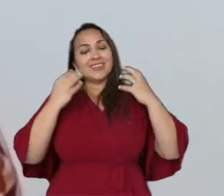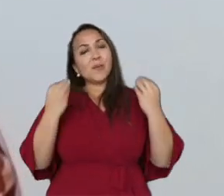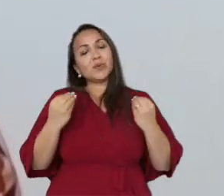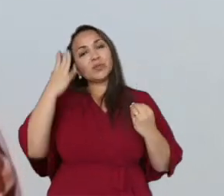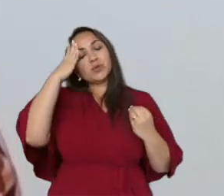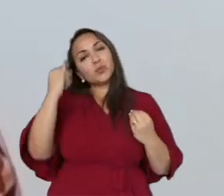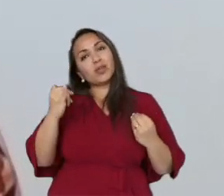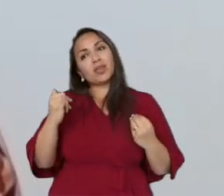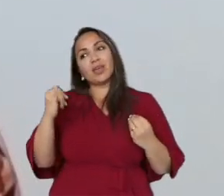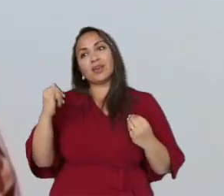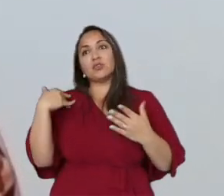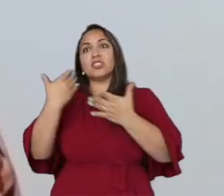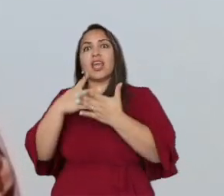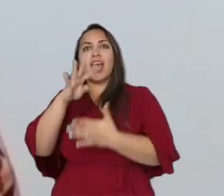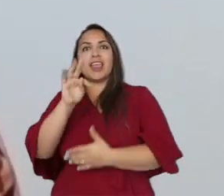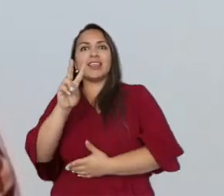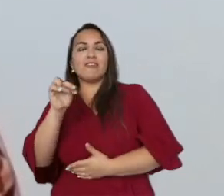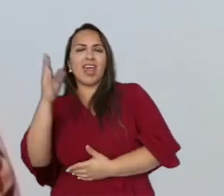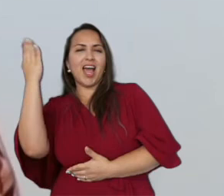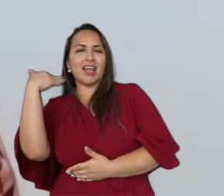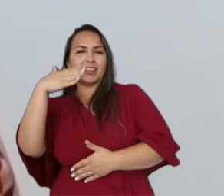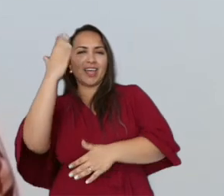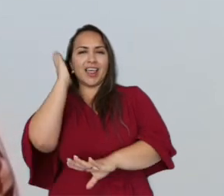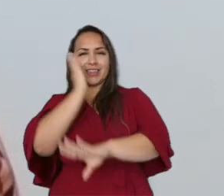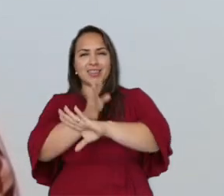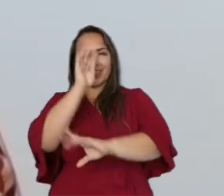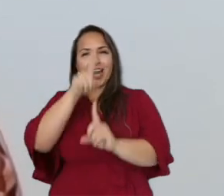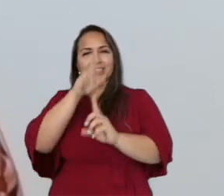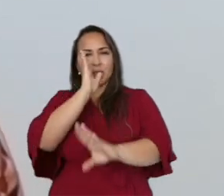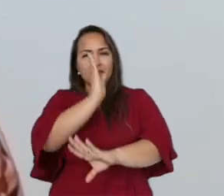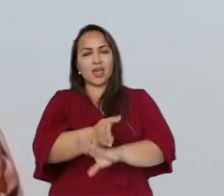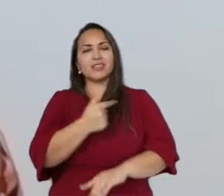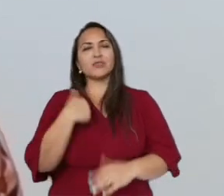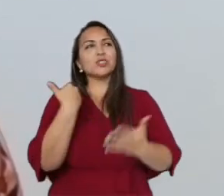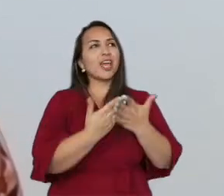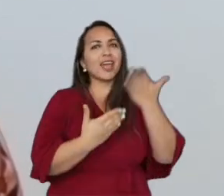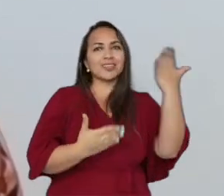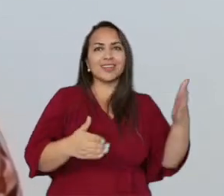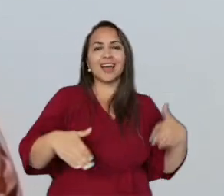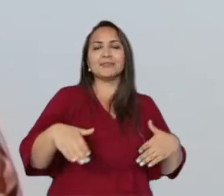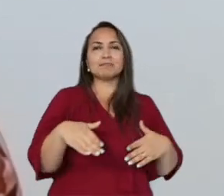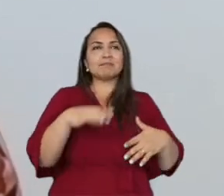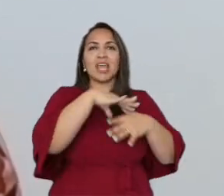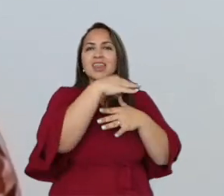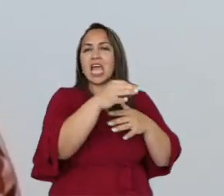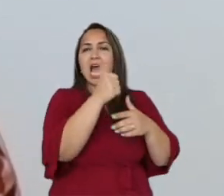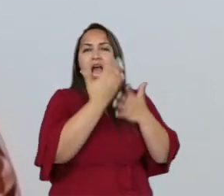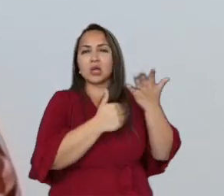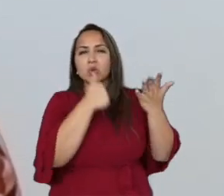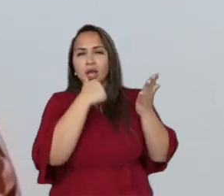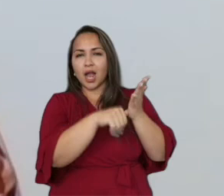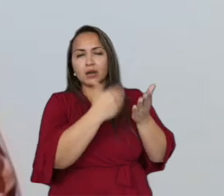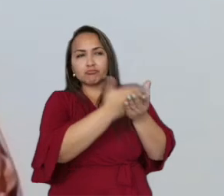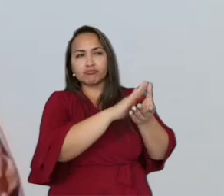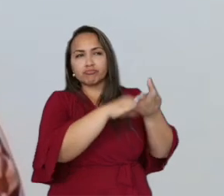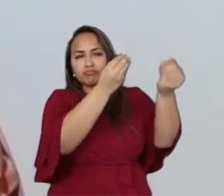mucho porque yo llegué a TVN y quedaba antes en la Transísmica. Llegué allá y dejé un par de